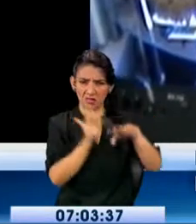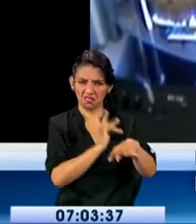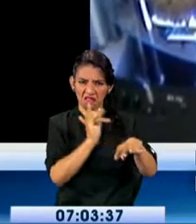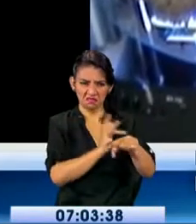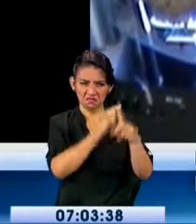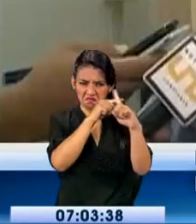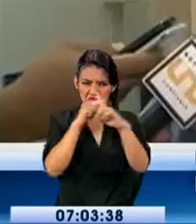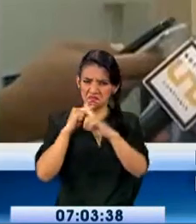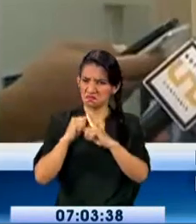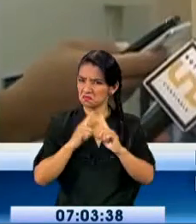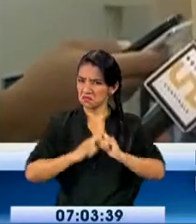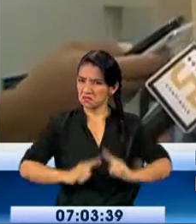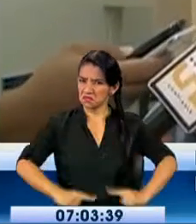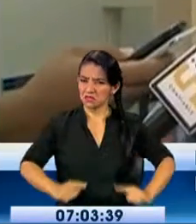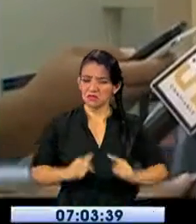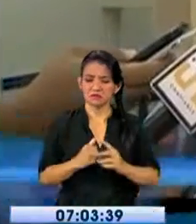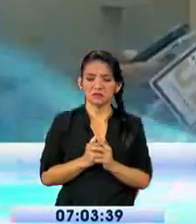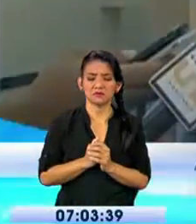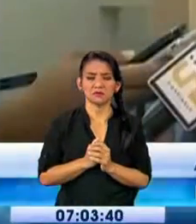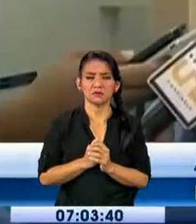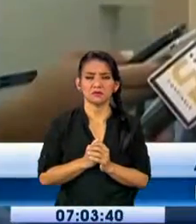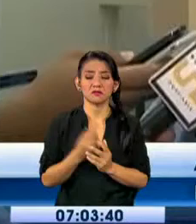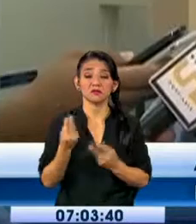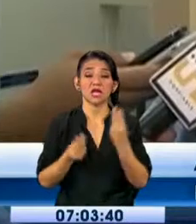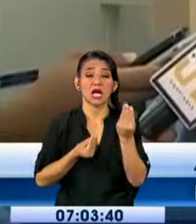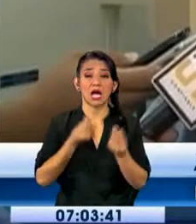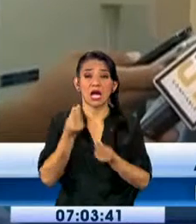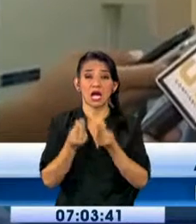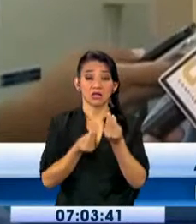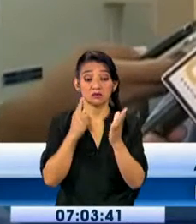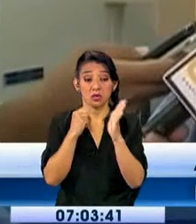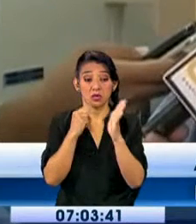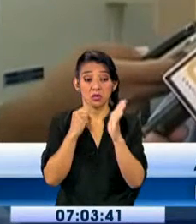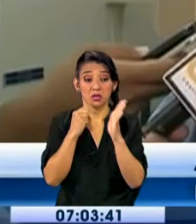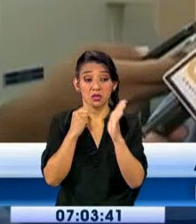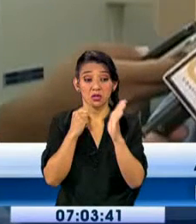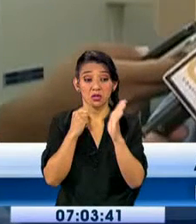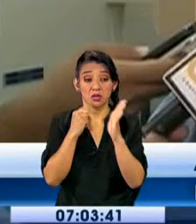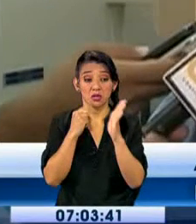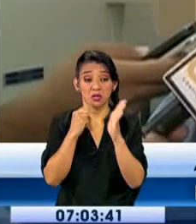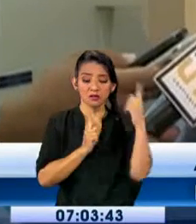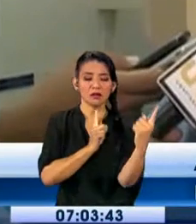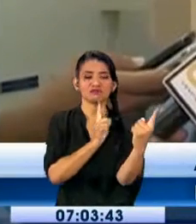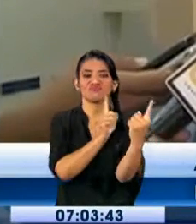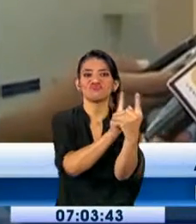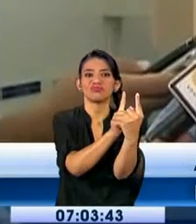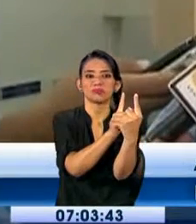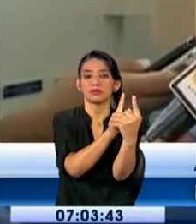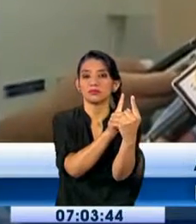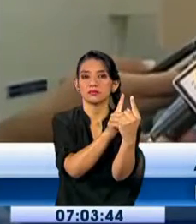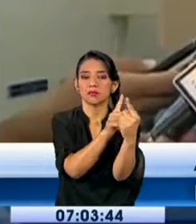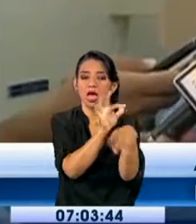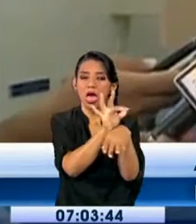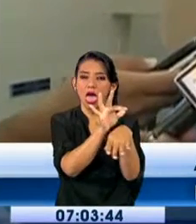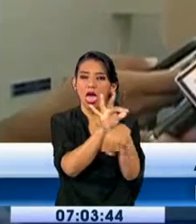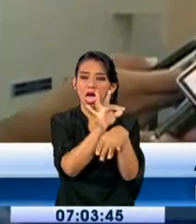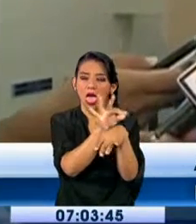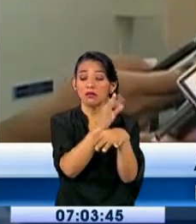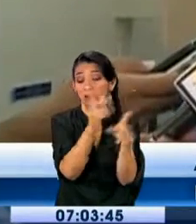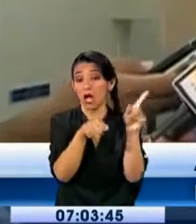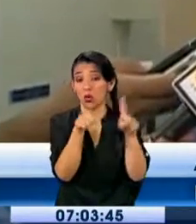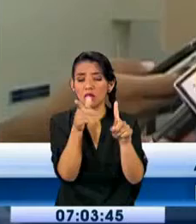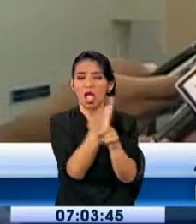presunta banda. Se dedicaban a abordar a menores de edad para... mediante